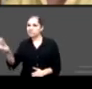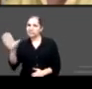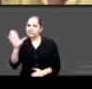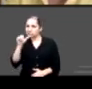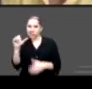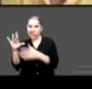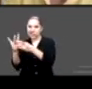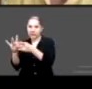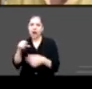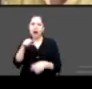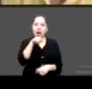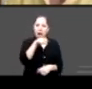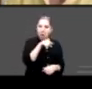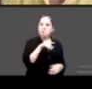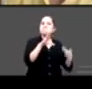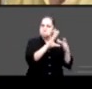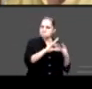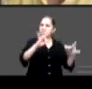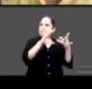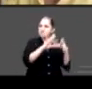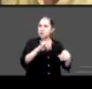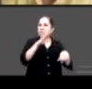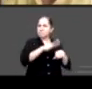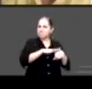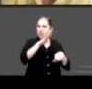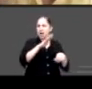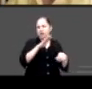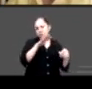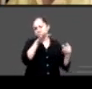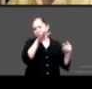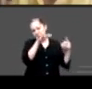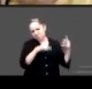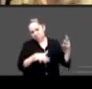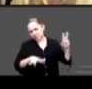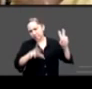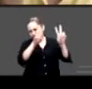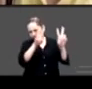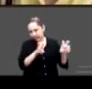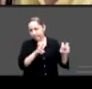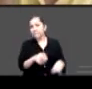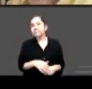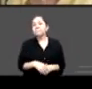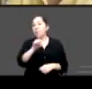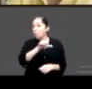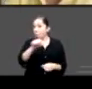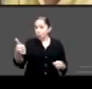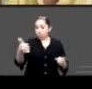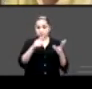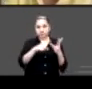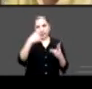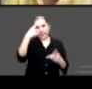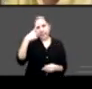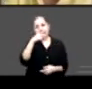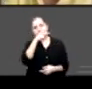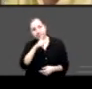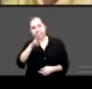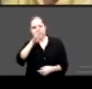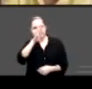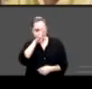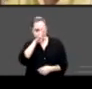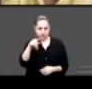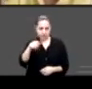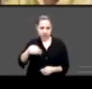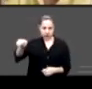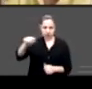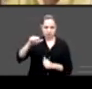liga. Y finalmente, para papás, para mamás, para tutores, tutoras, el INMUJERES sacó este curso que se